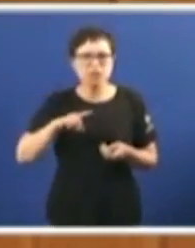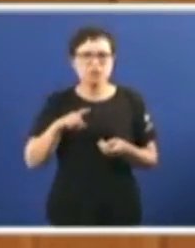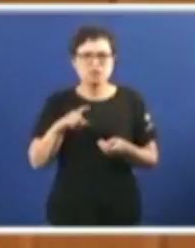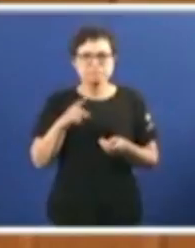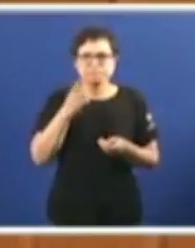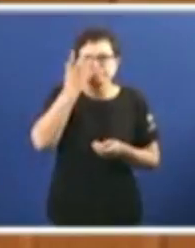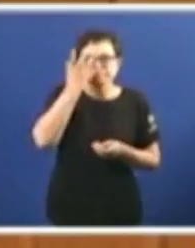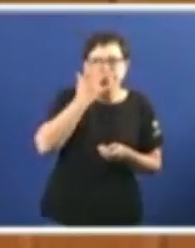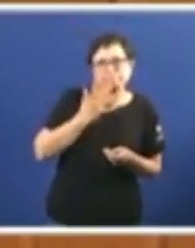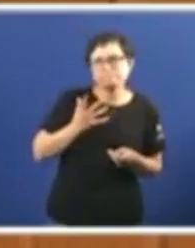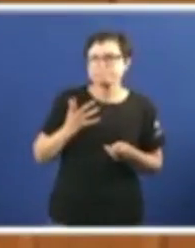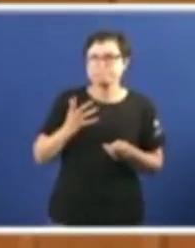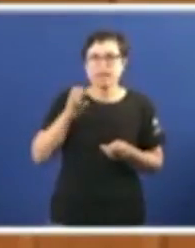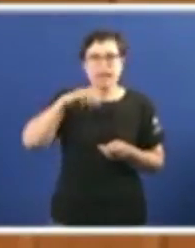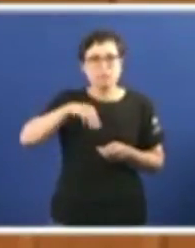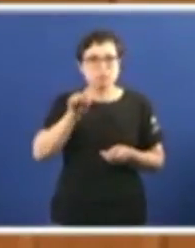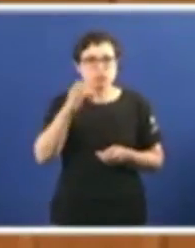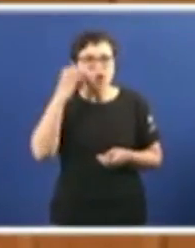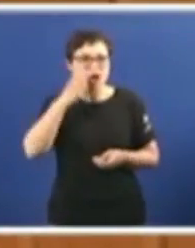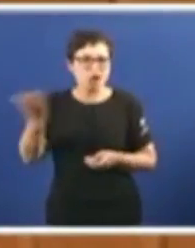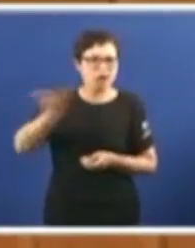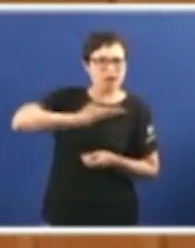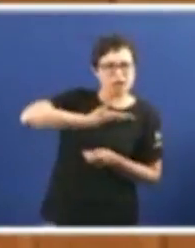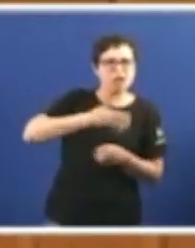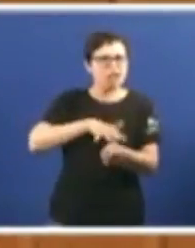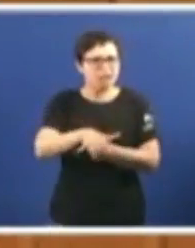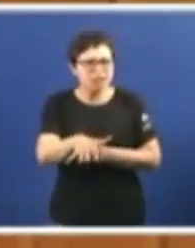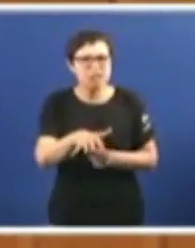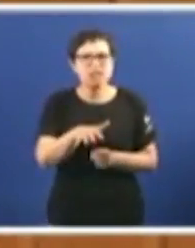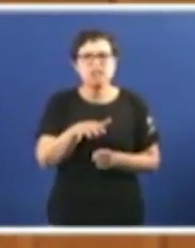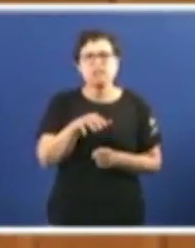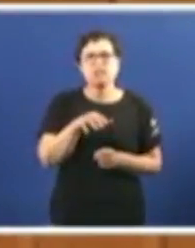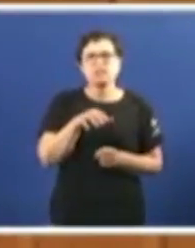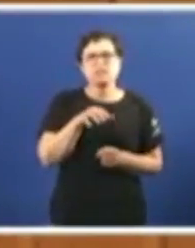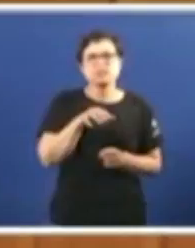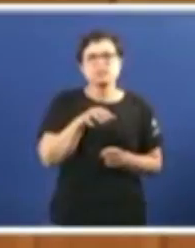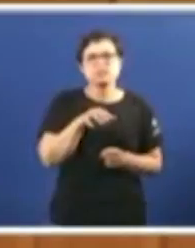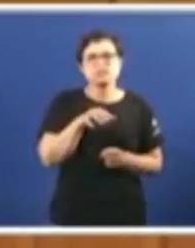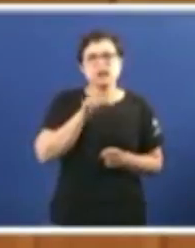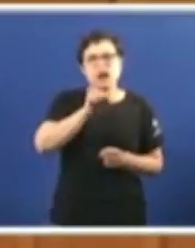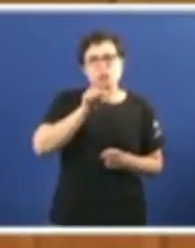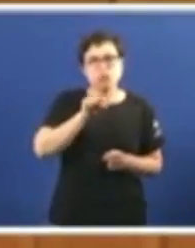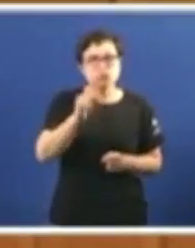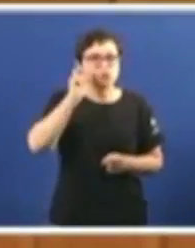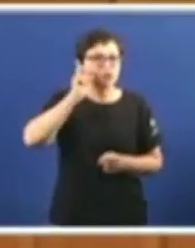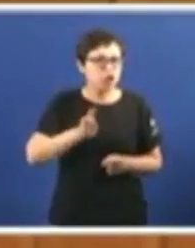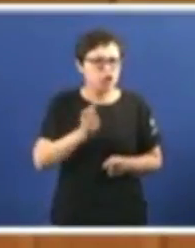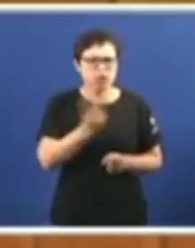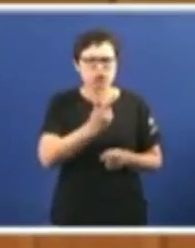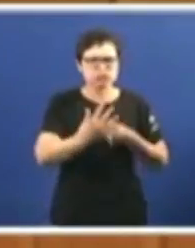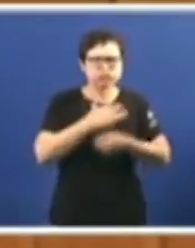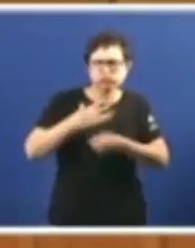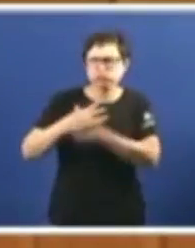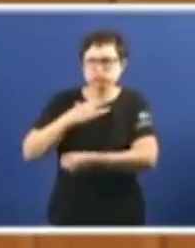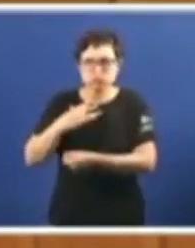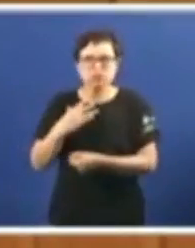das medidas do goberno de M. Rajoy e de A. Feijóo, xunto con un montón tamén de medidas que